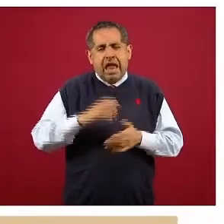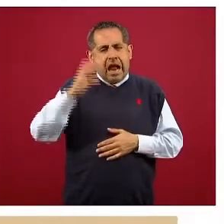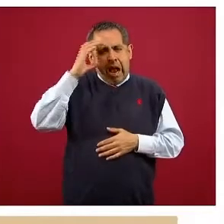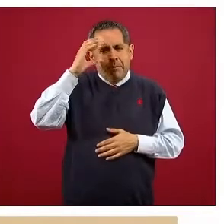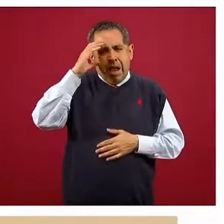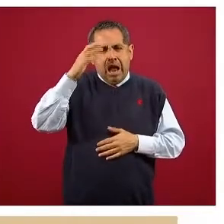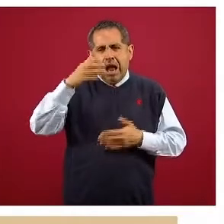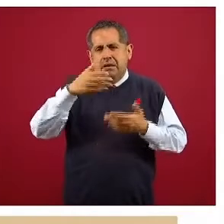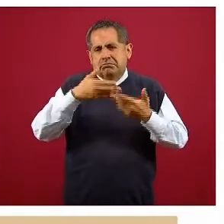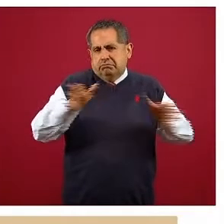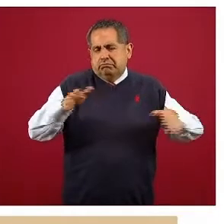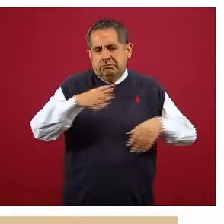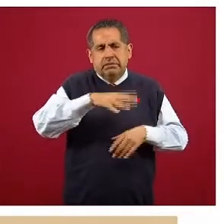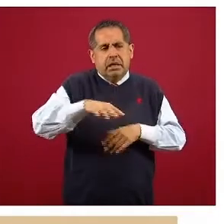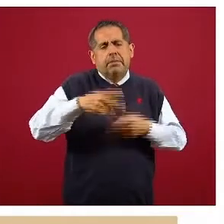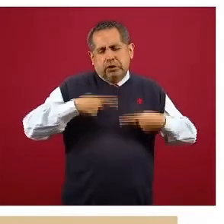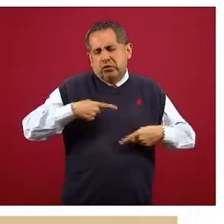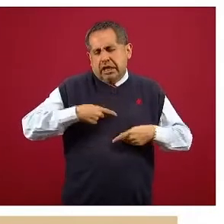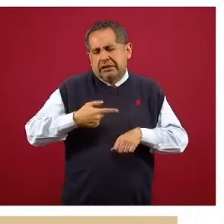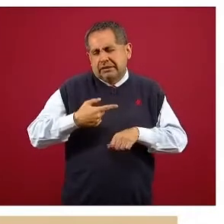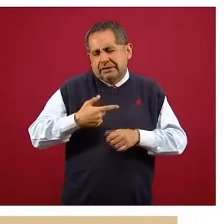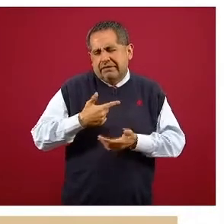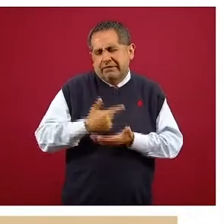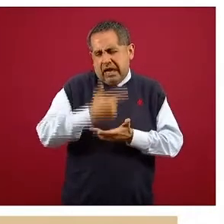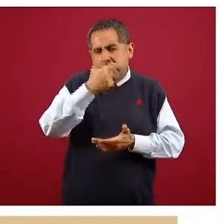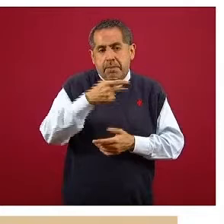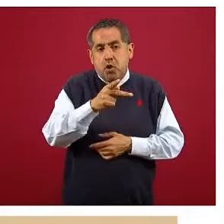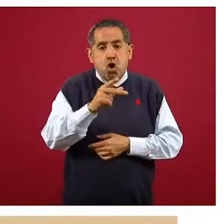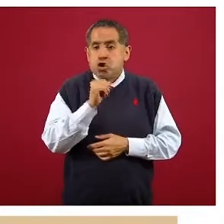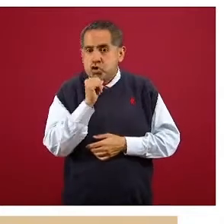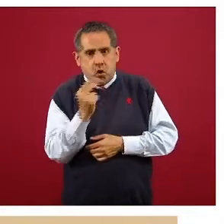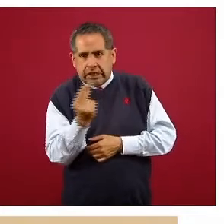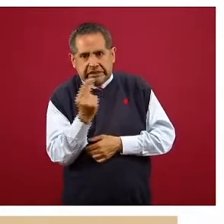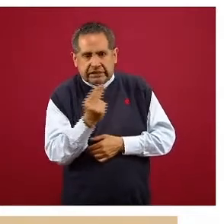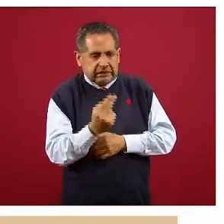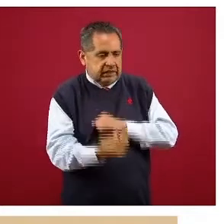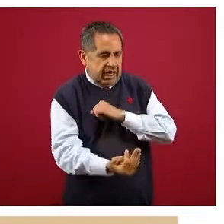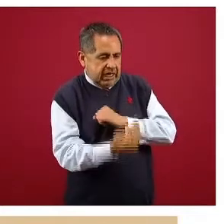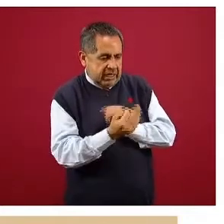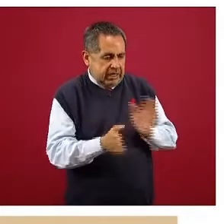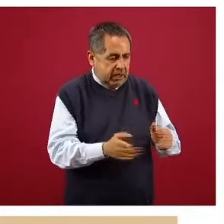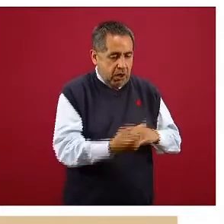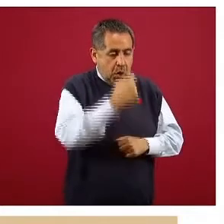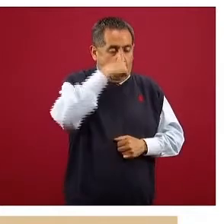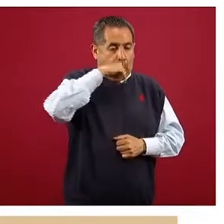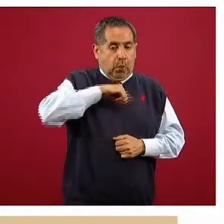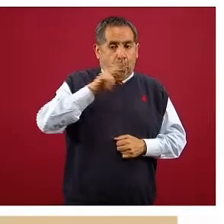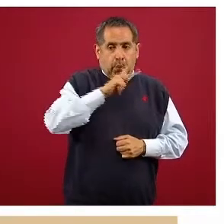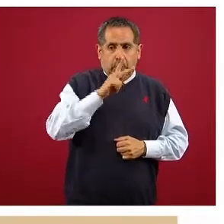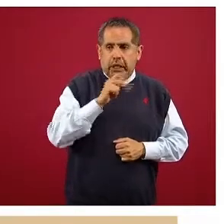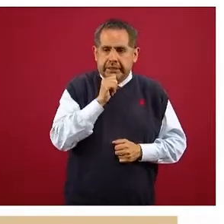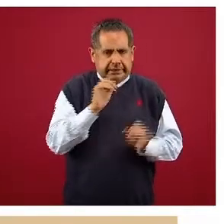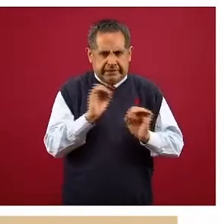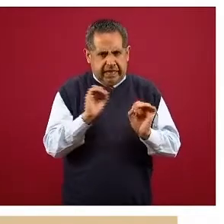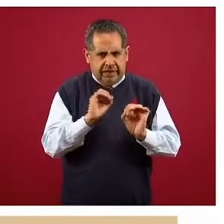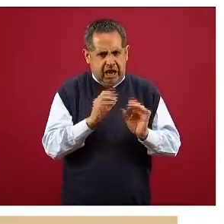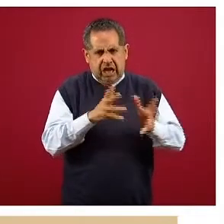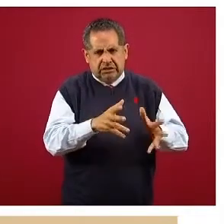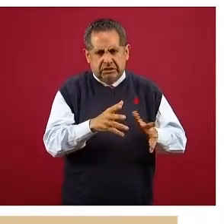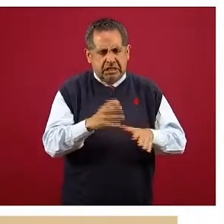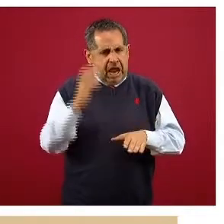son para pacientes graves, pero que todavía no requieren del uso de un ventilador mecánico para asistir